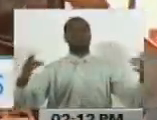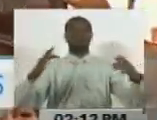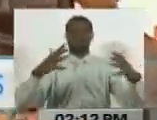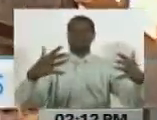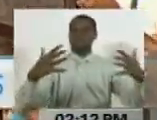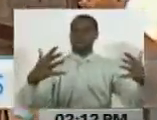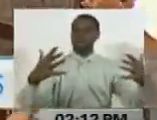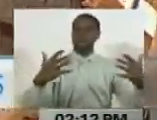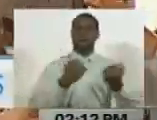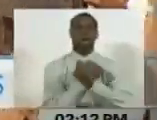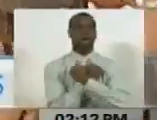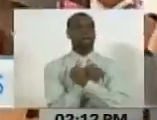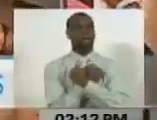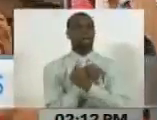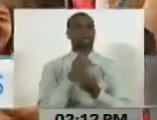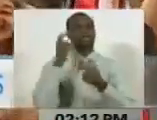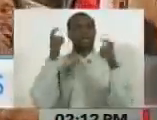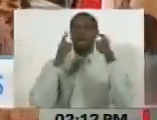Chávez siempre.